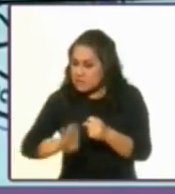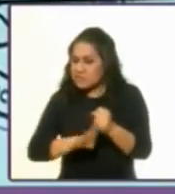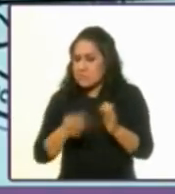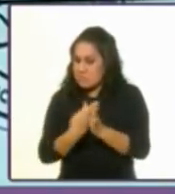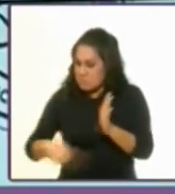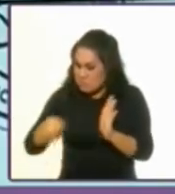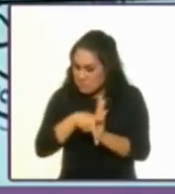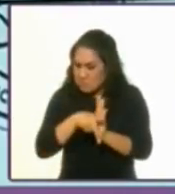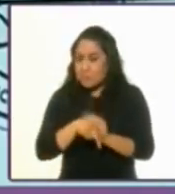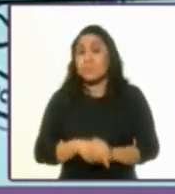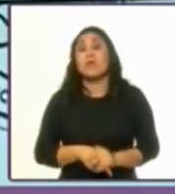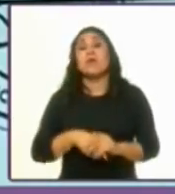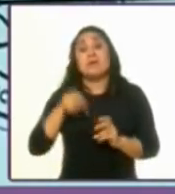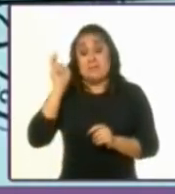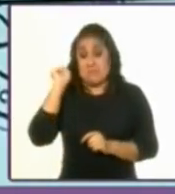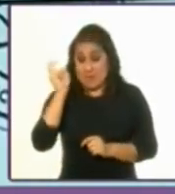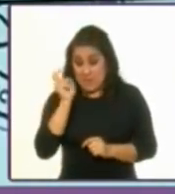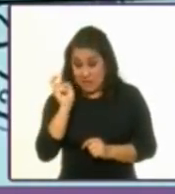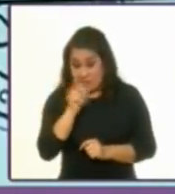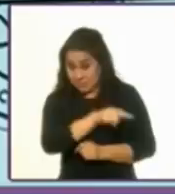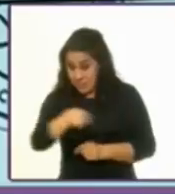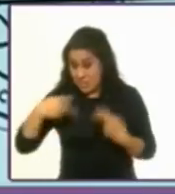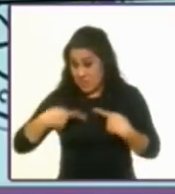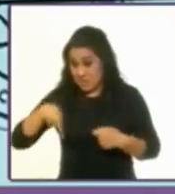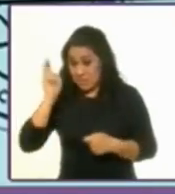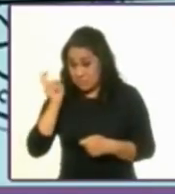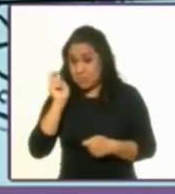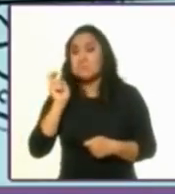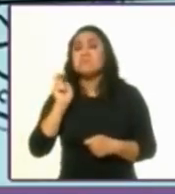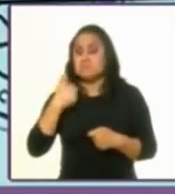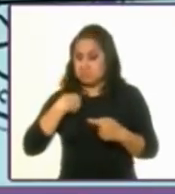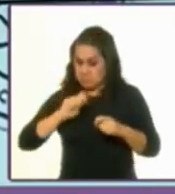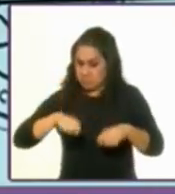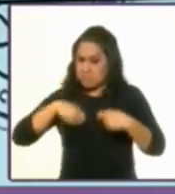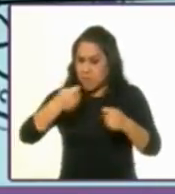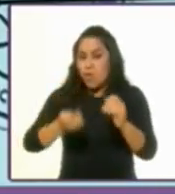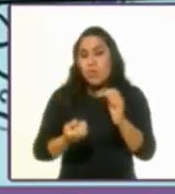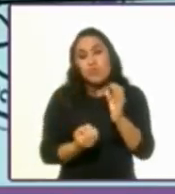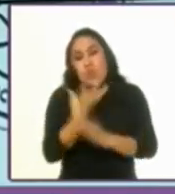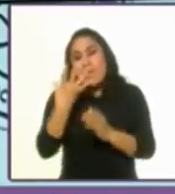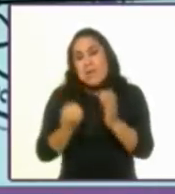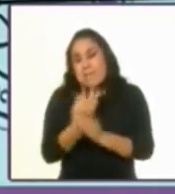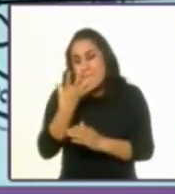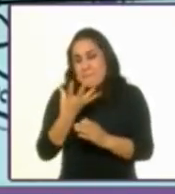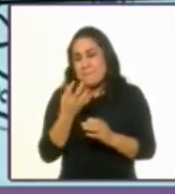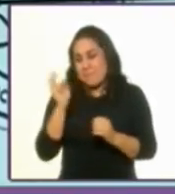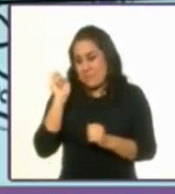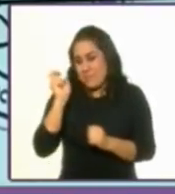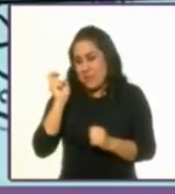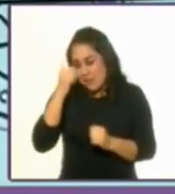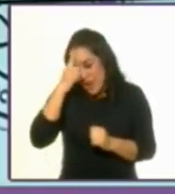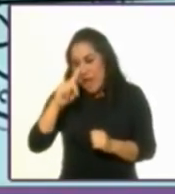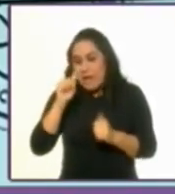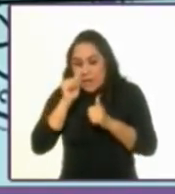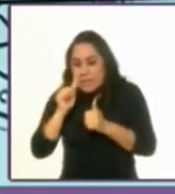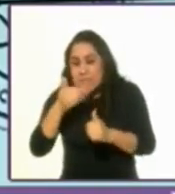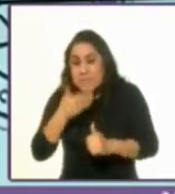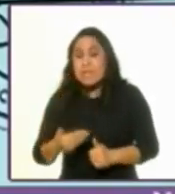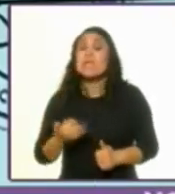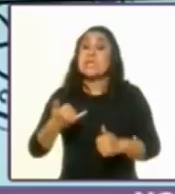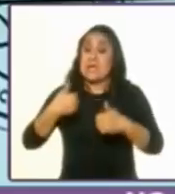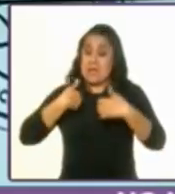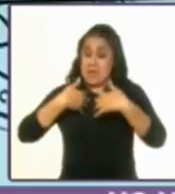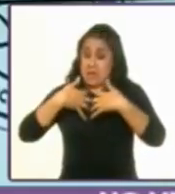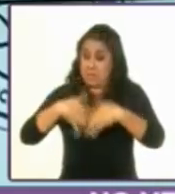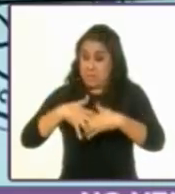les voy a renovar sin costo su microbús para que presten mejores servicios y a los empresarios como luís en el